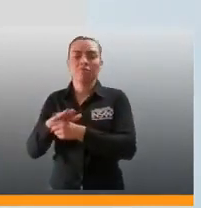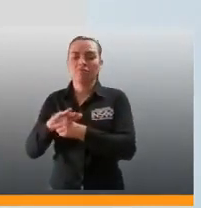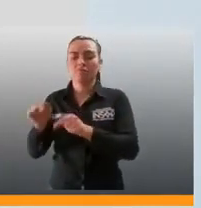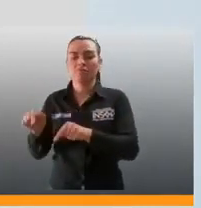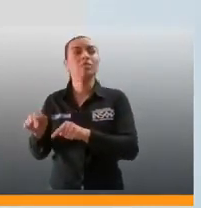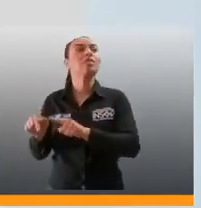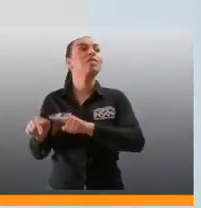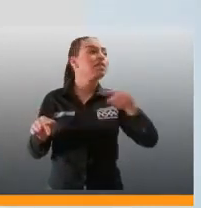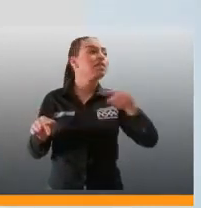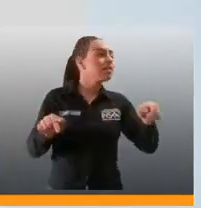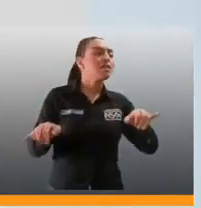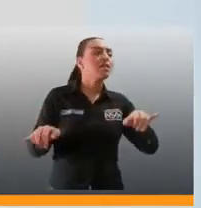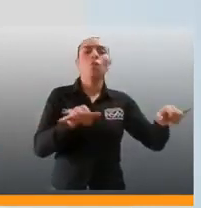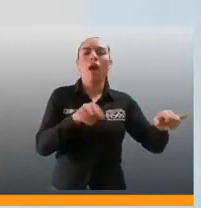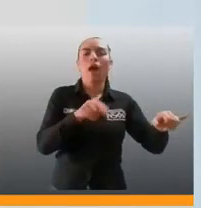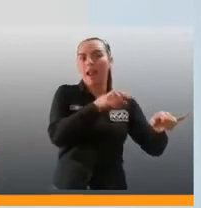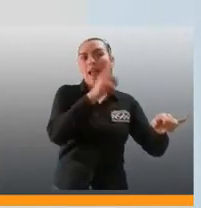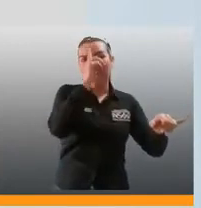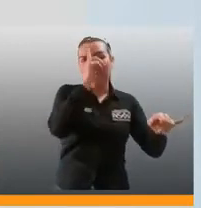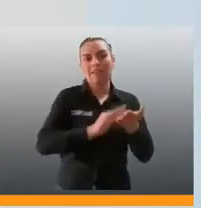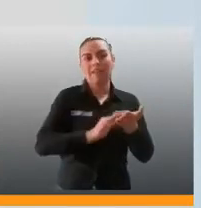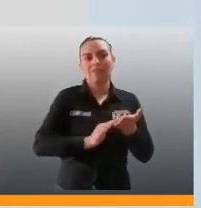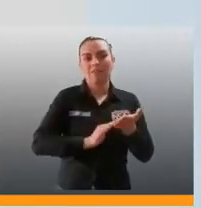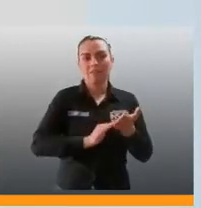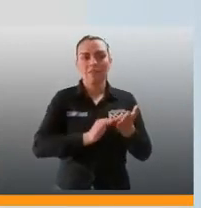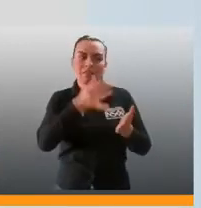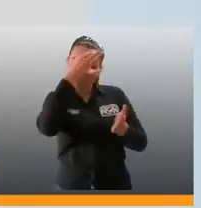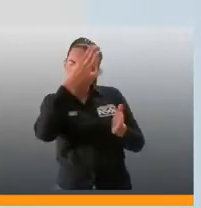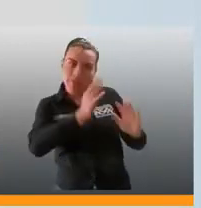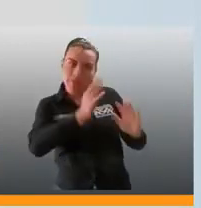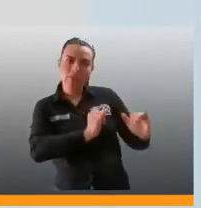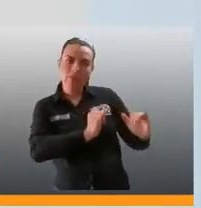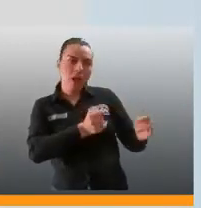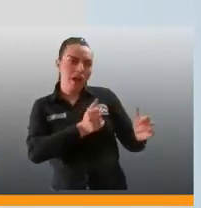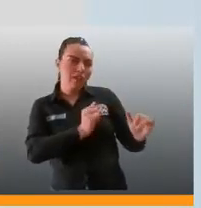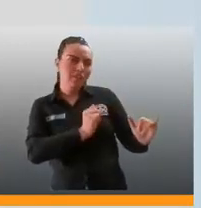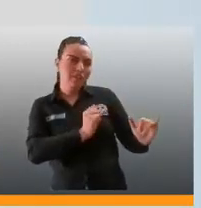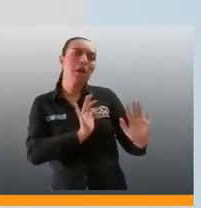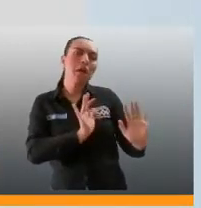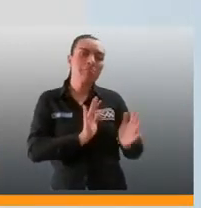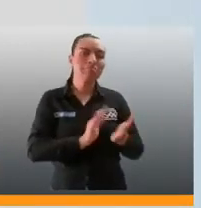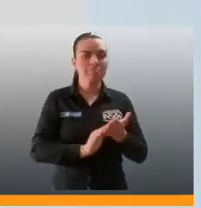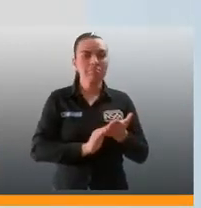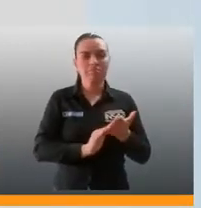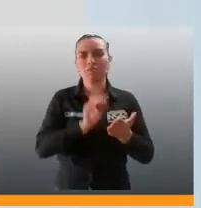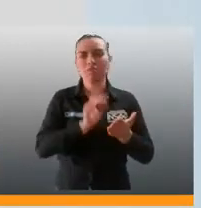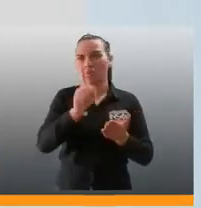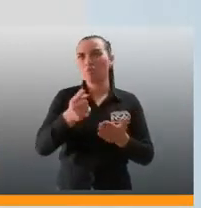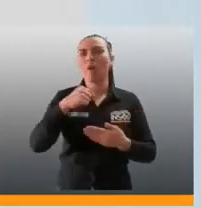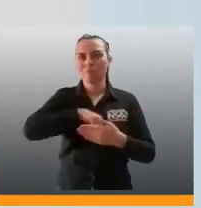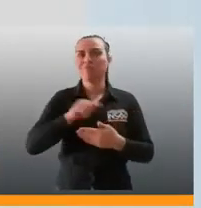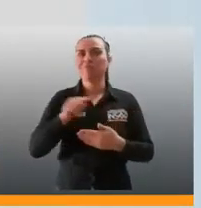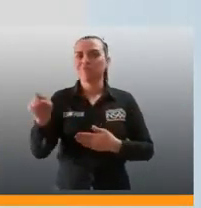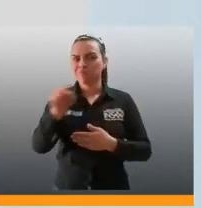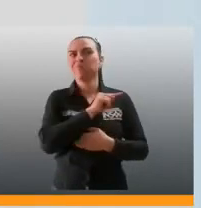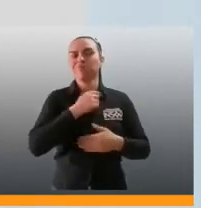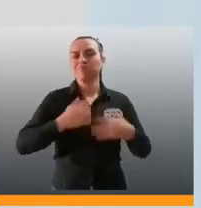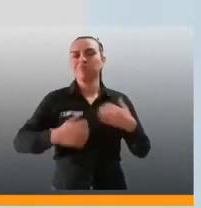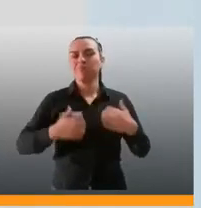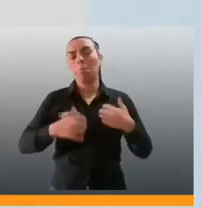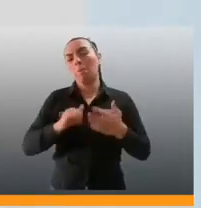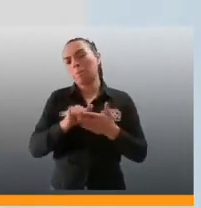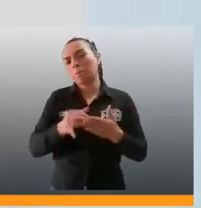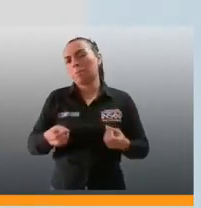otro y buscar soluciones pues a estas tensiones que se van generando. Entonces es básicamente la estrategia que quería